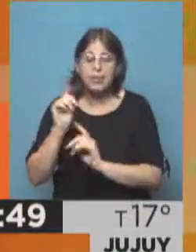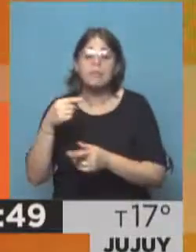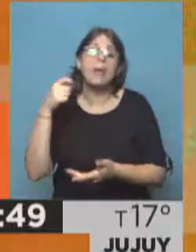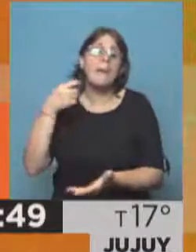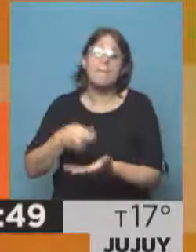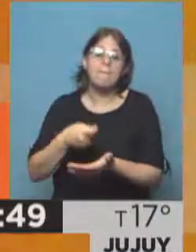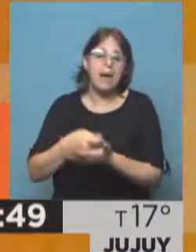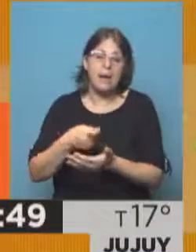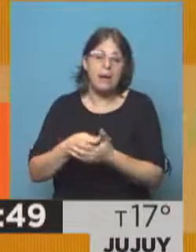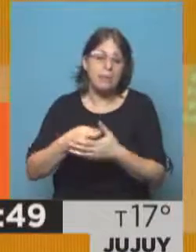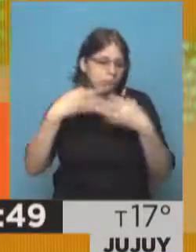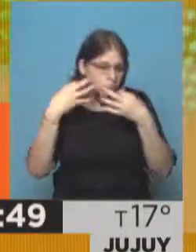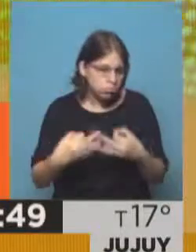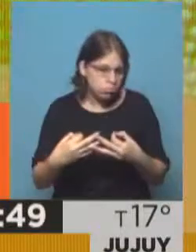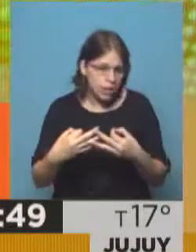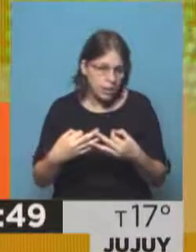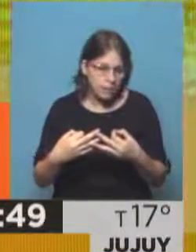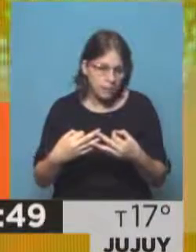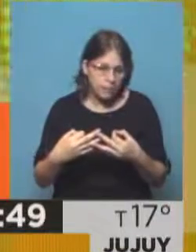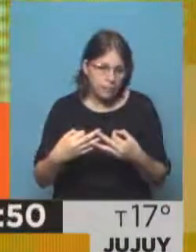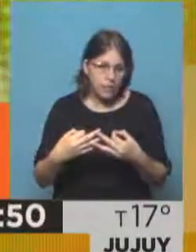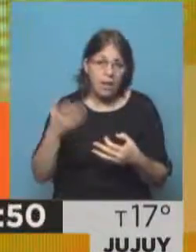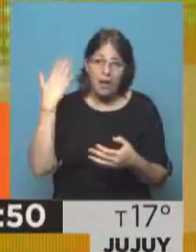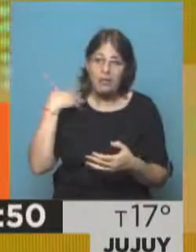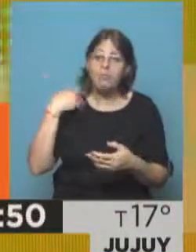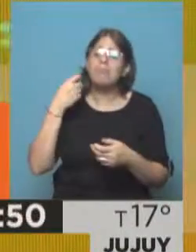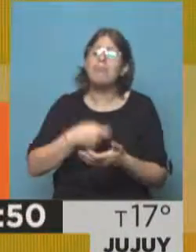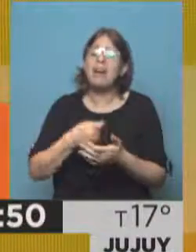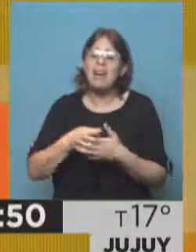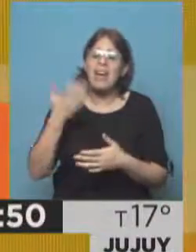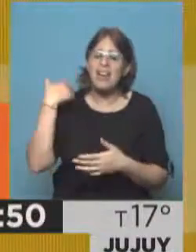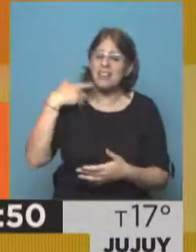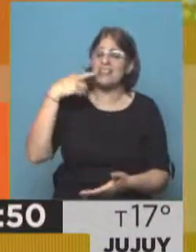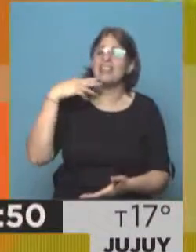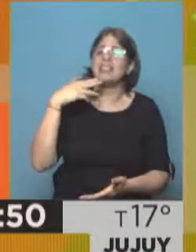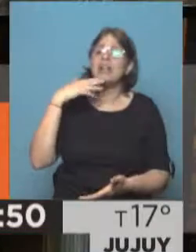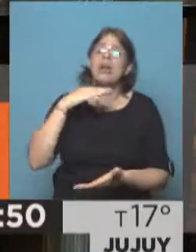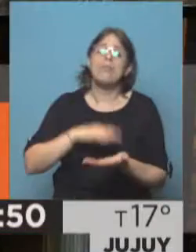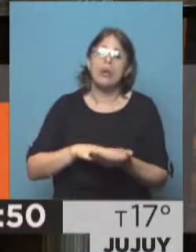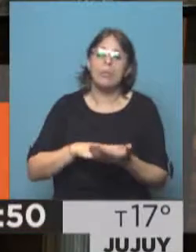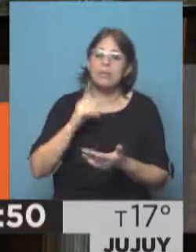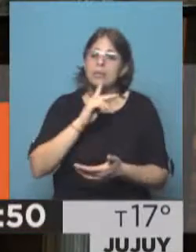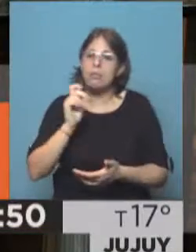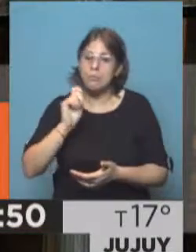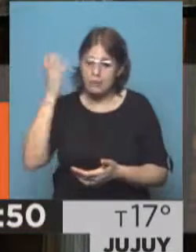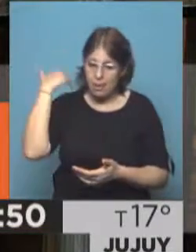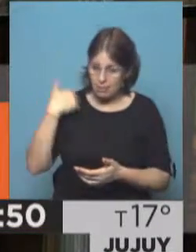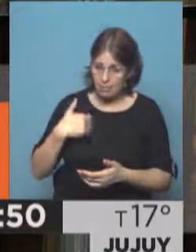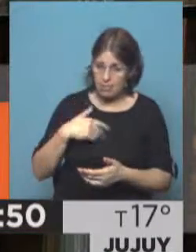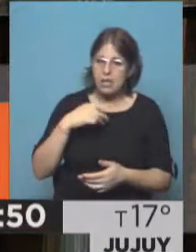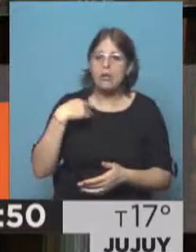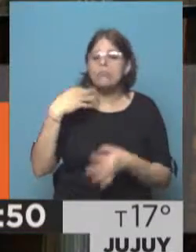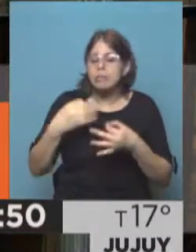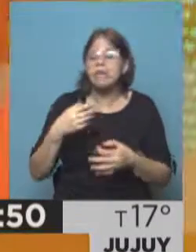como corresponde lo que nos prometieron en los meses. Así de que bueno, yo creo que este es el